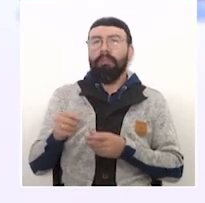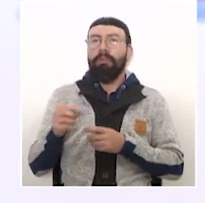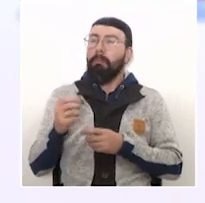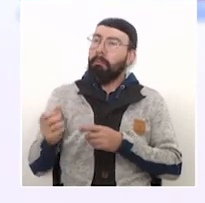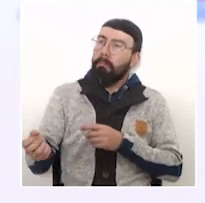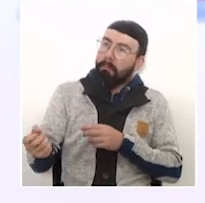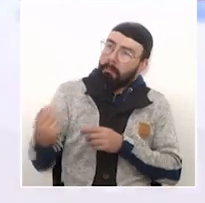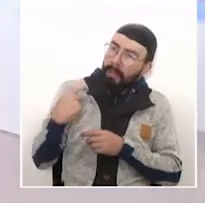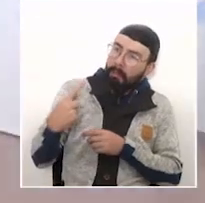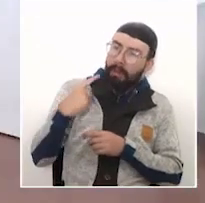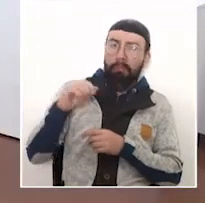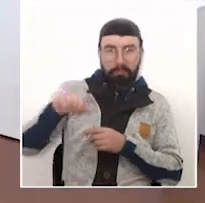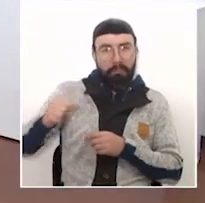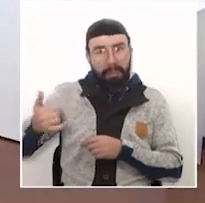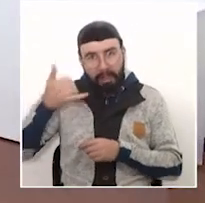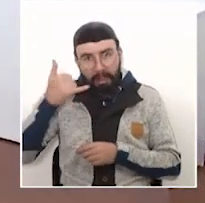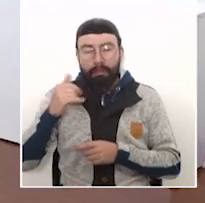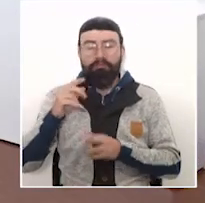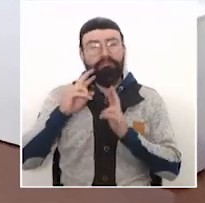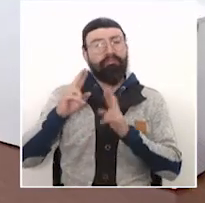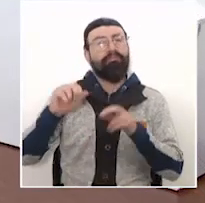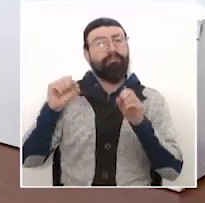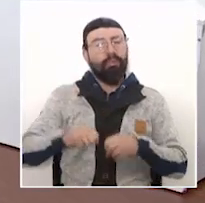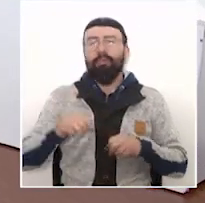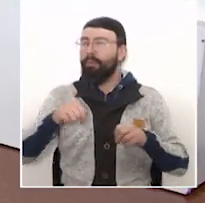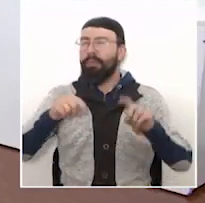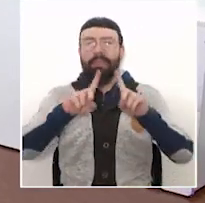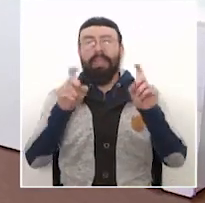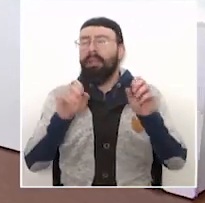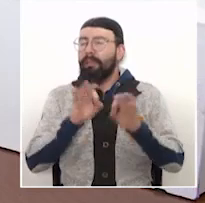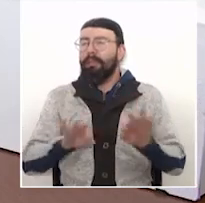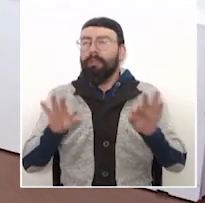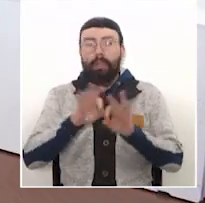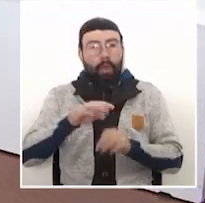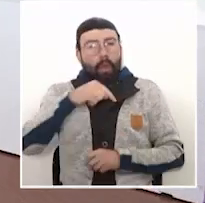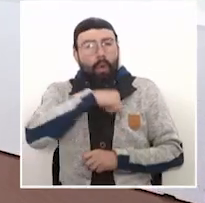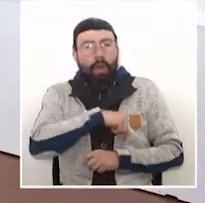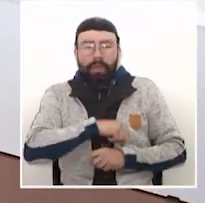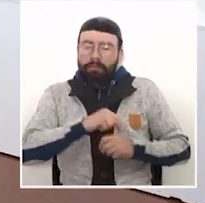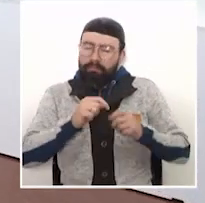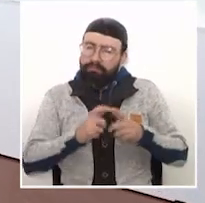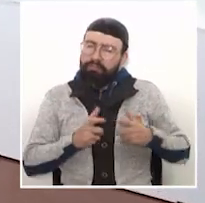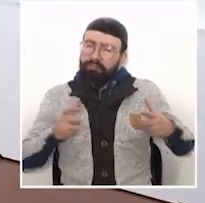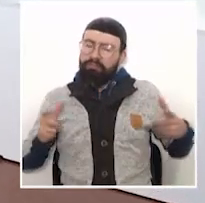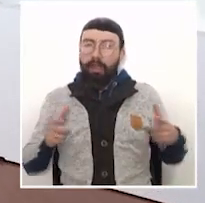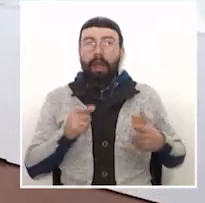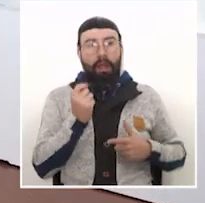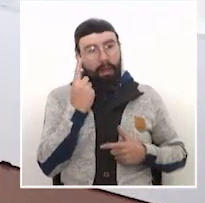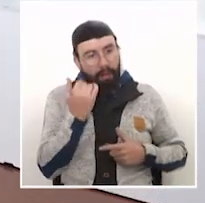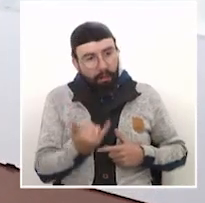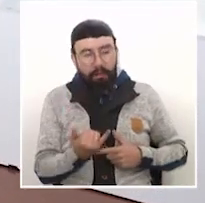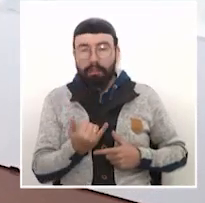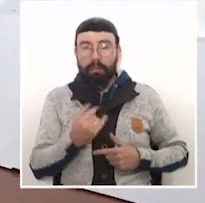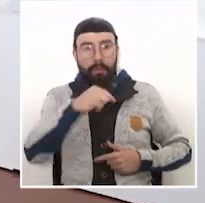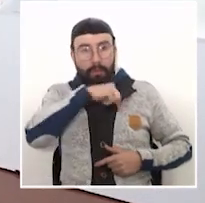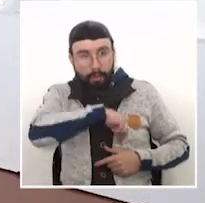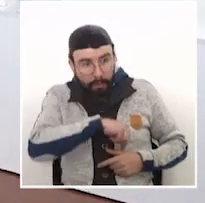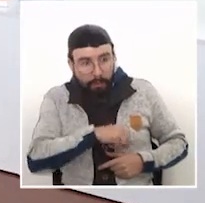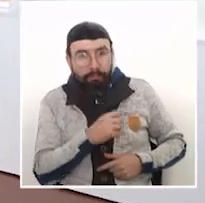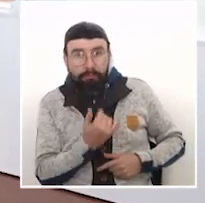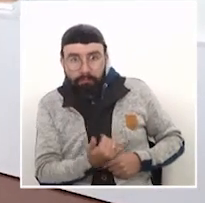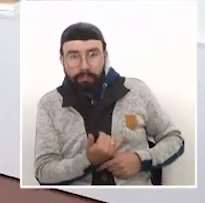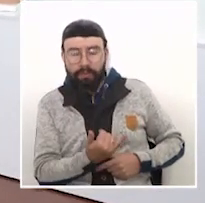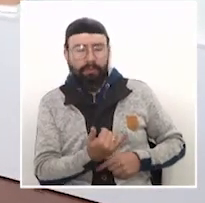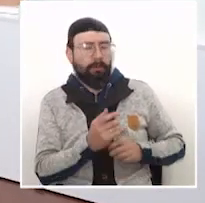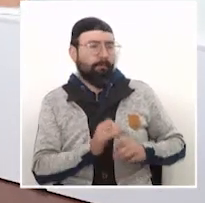que podamos interactuar acerca de este tema, abrir nuestro corazón y realmente entender que nuestro ser interior es